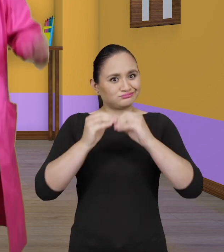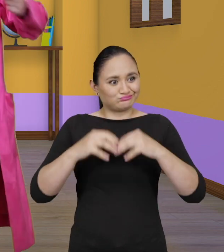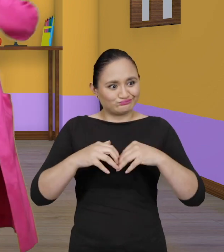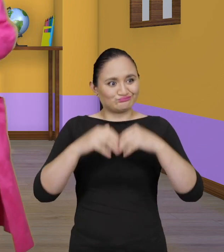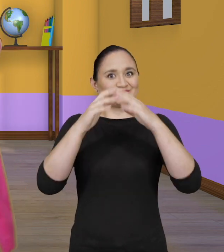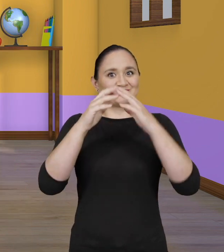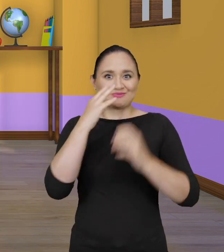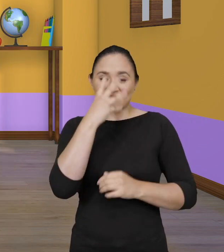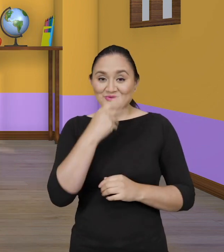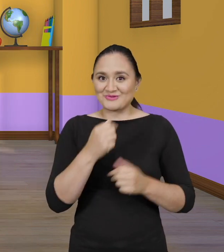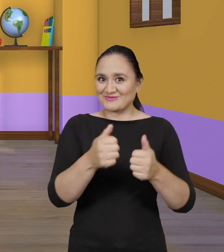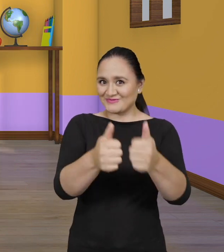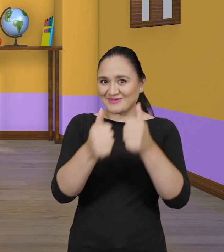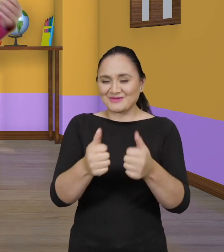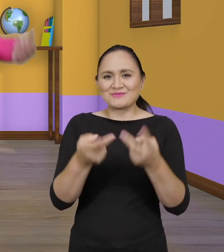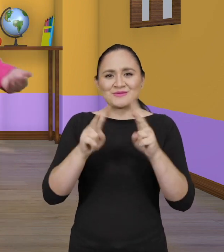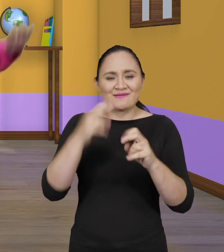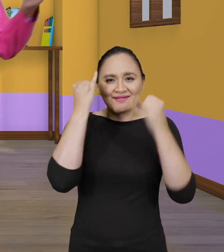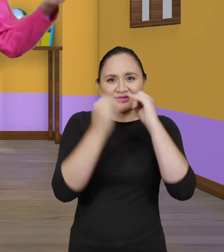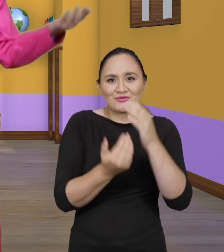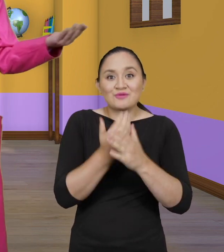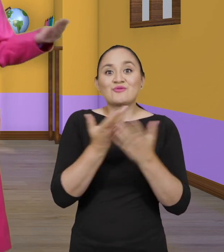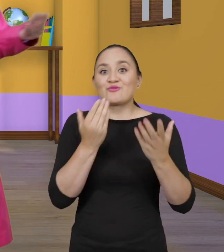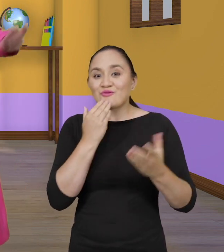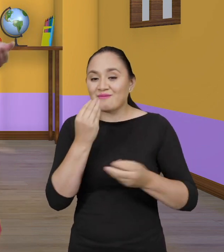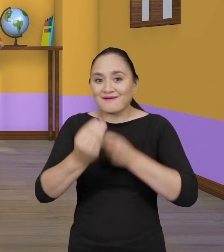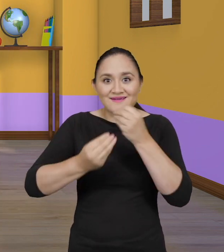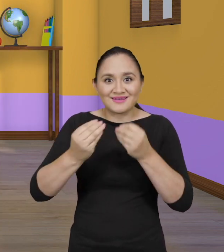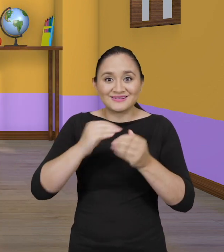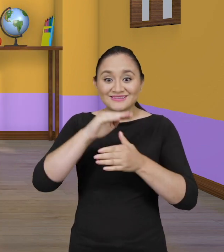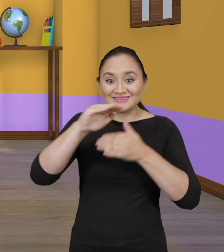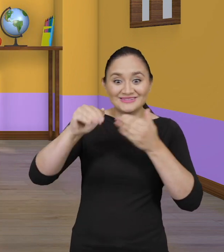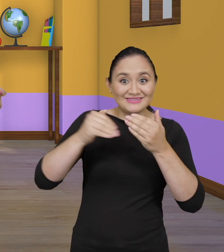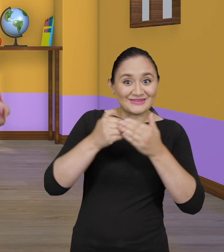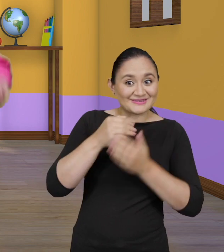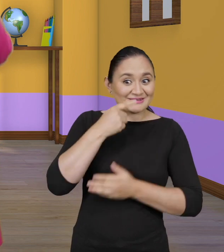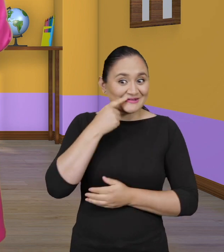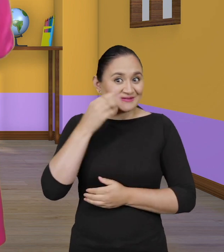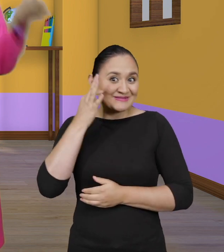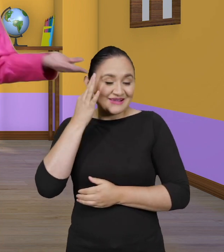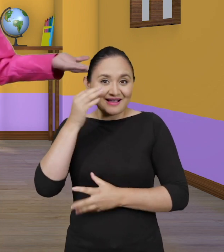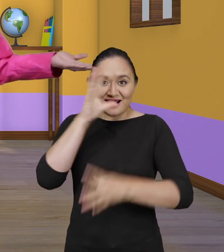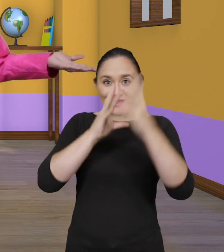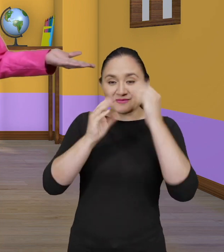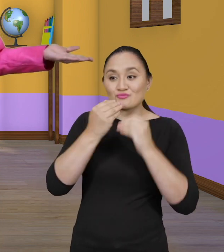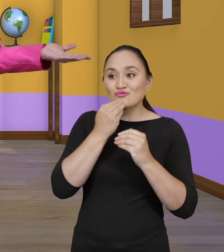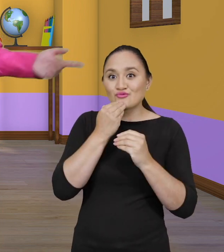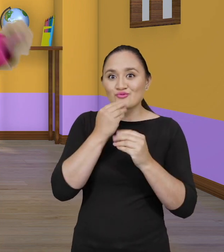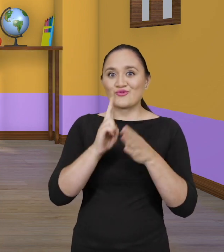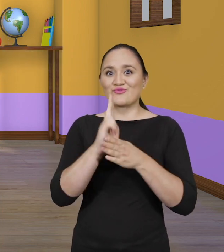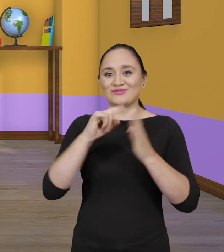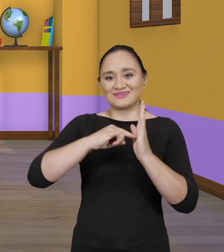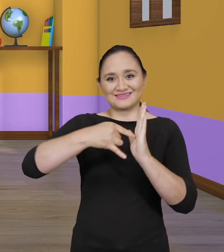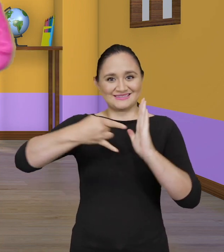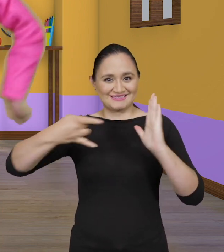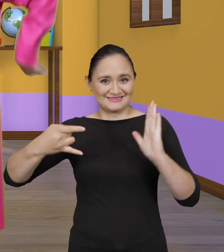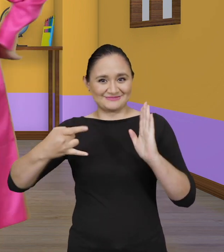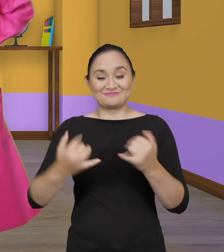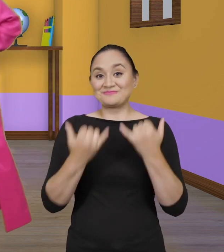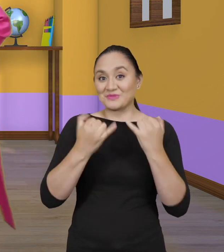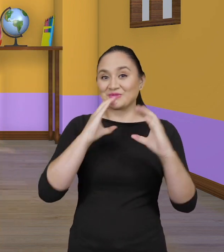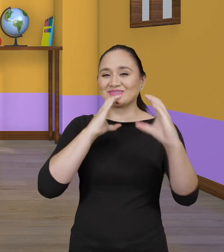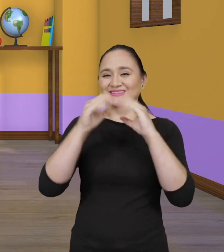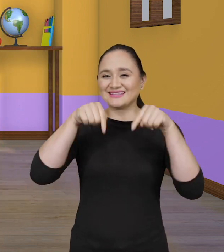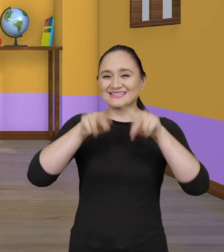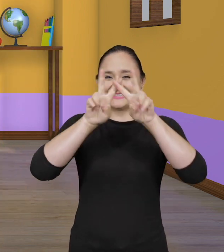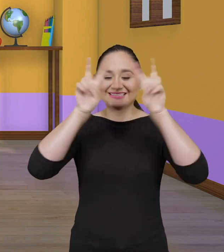también podemos innovar haciendo que todas y todos aprendamos a través de la tecnología. Hoy